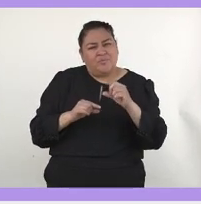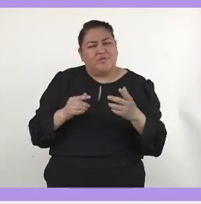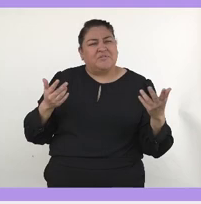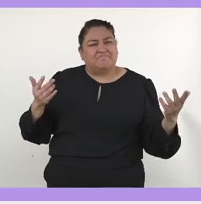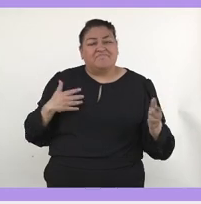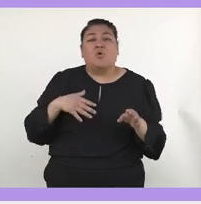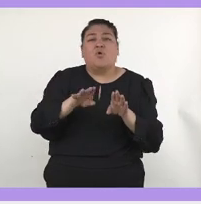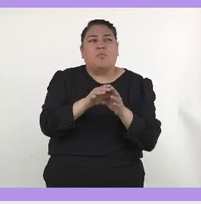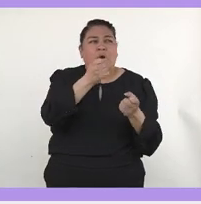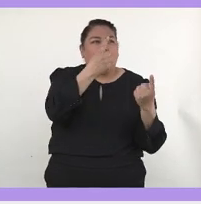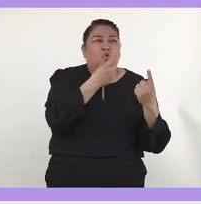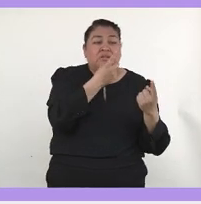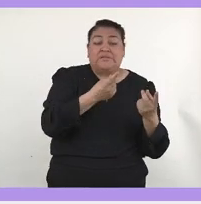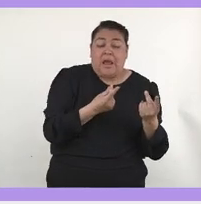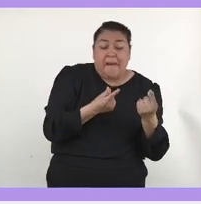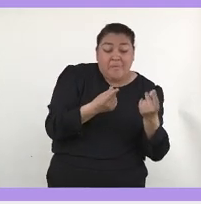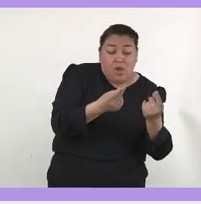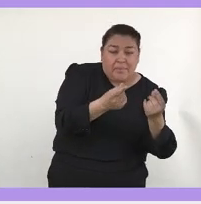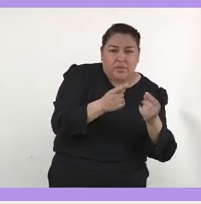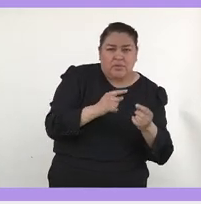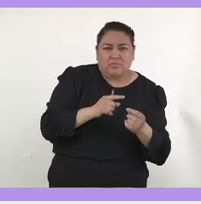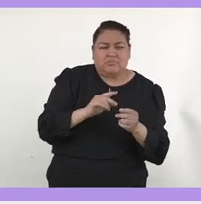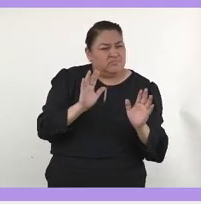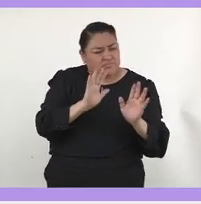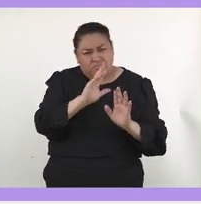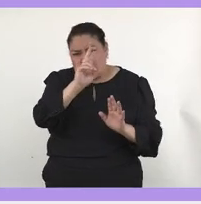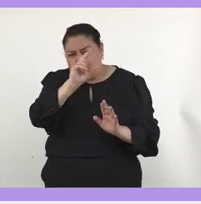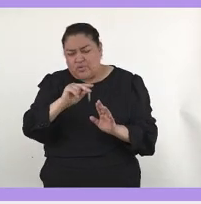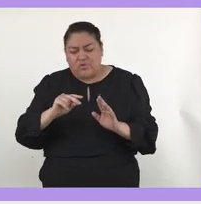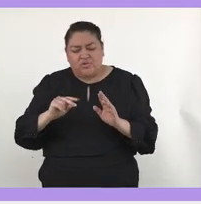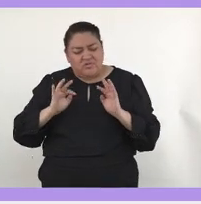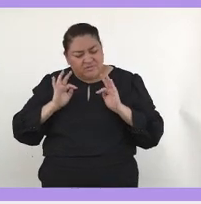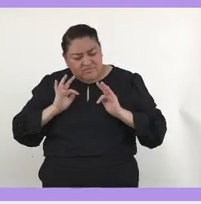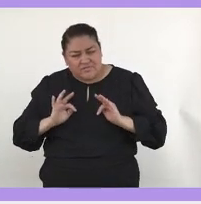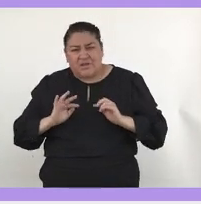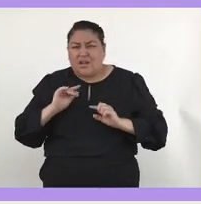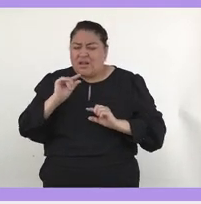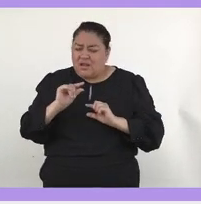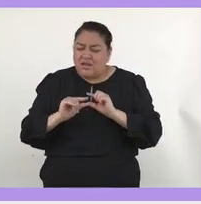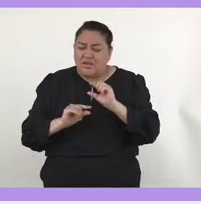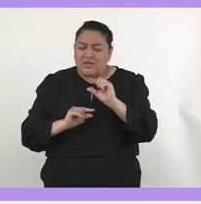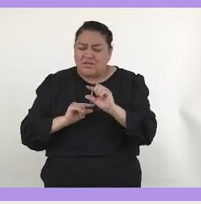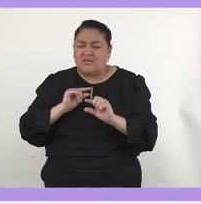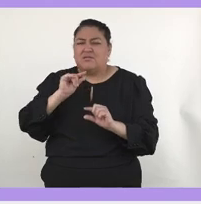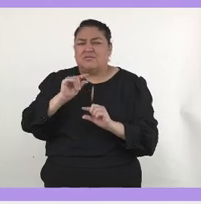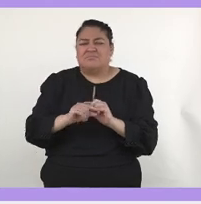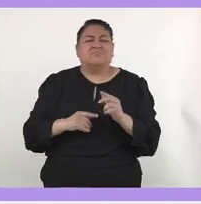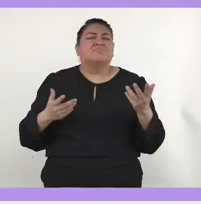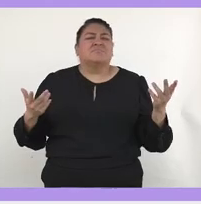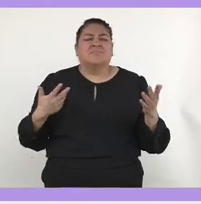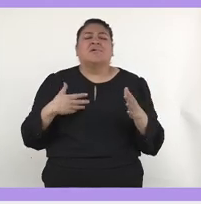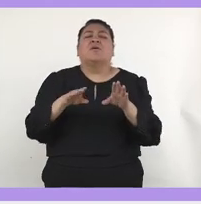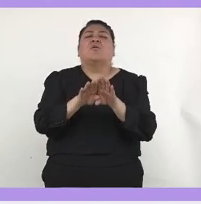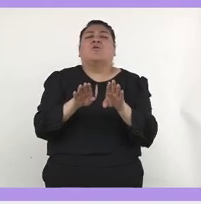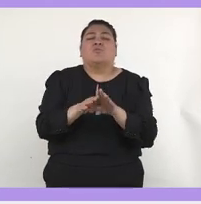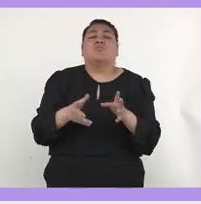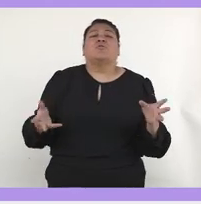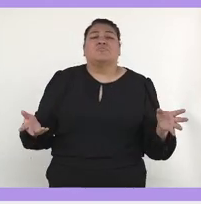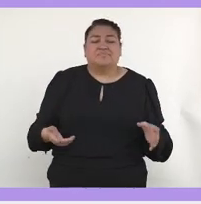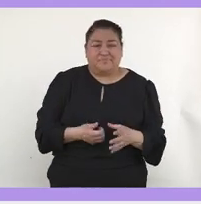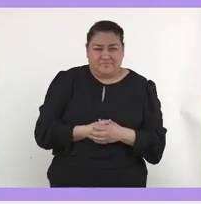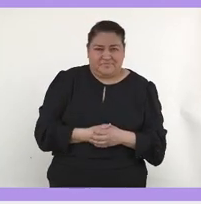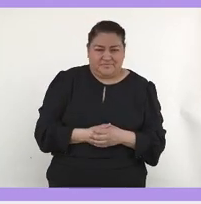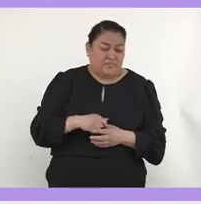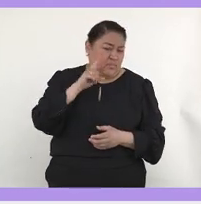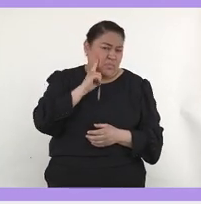ese debate o ese o esa conversación que también a veces genera polémica que comienza a generar presión para desarrollo en el desarrollo integral de